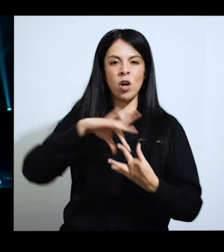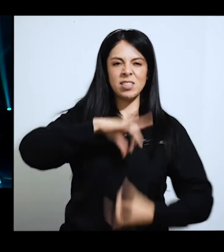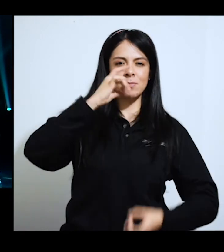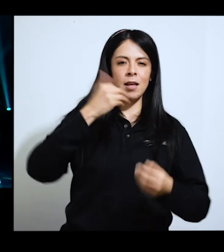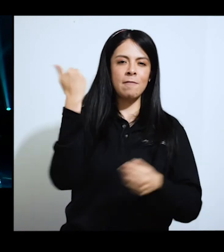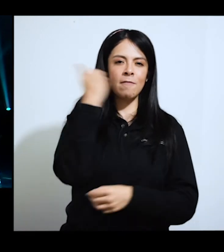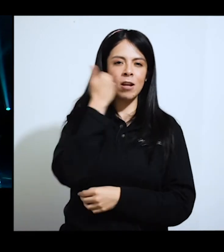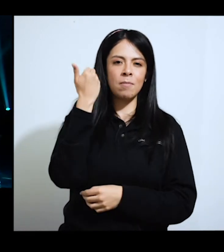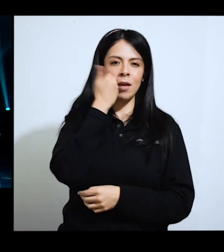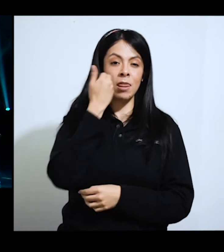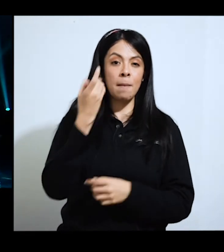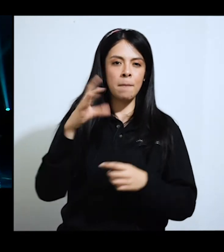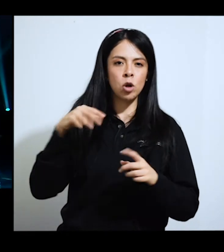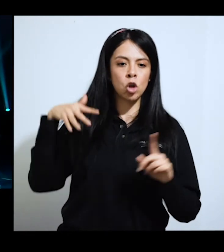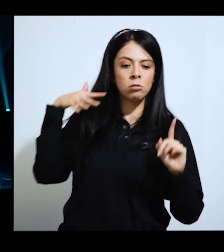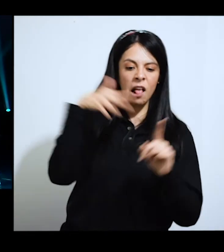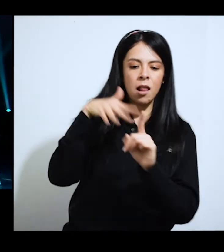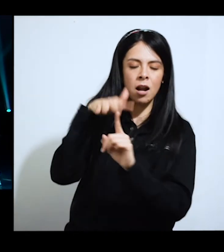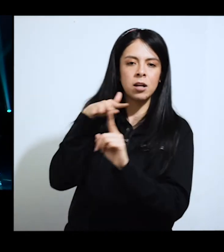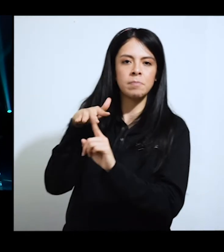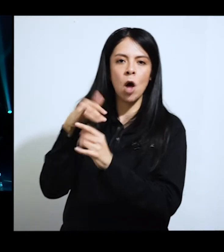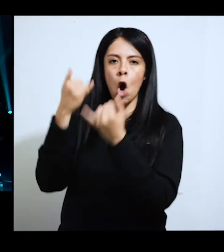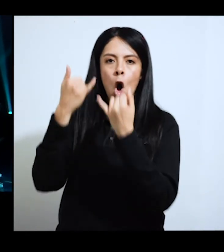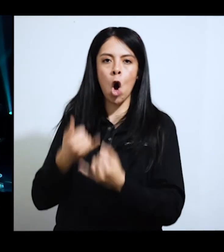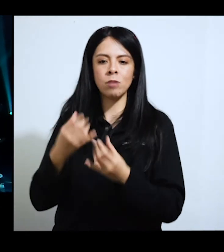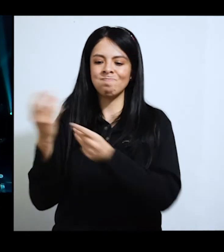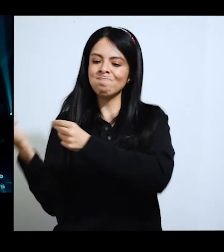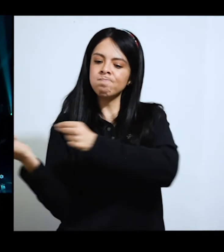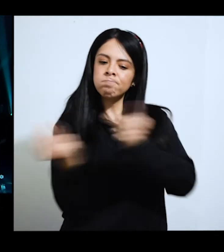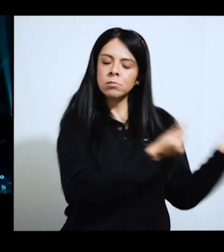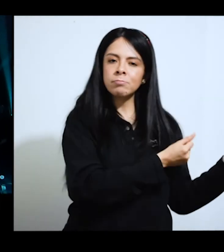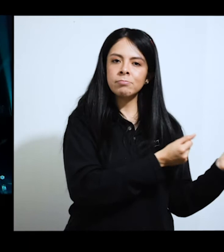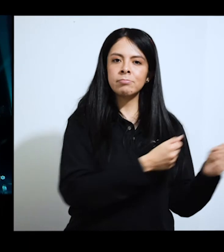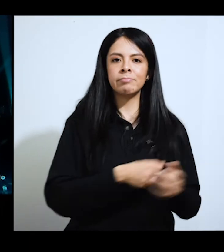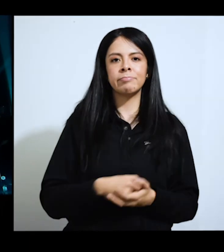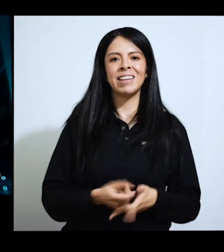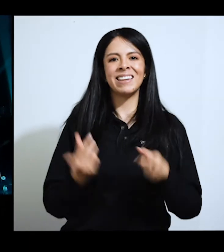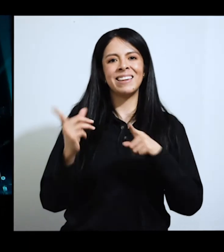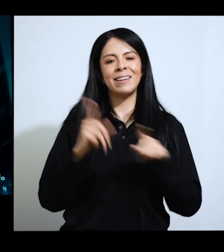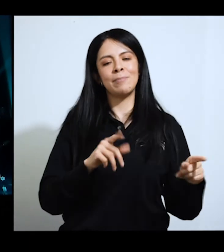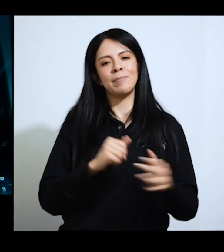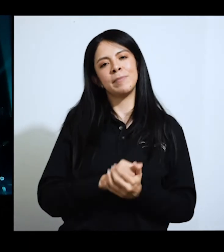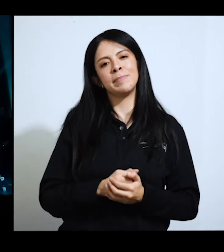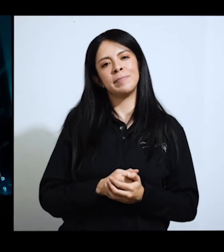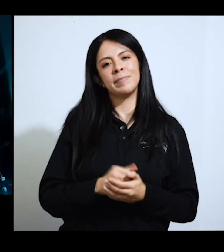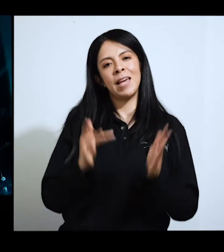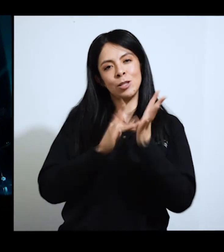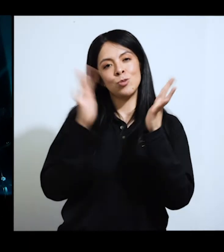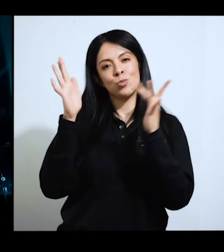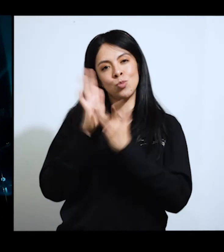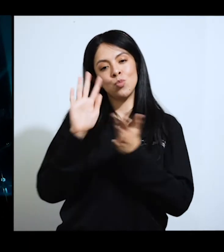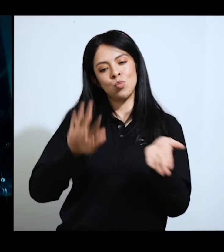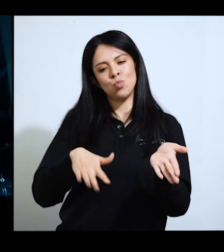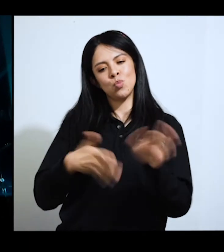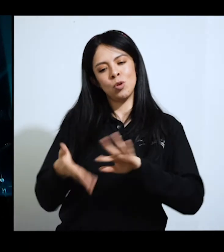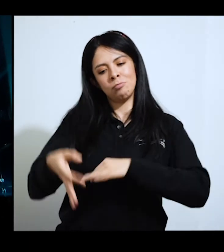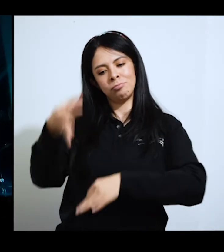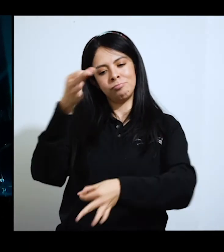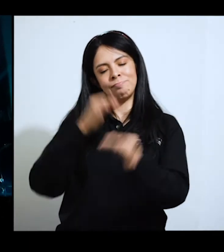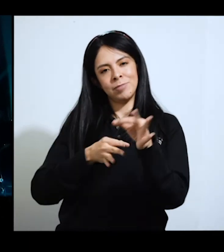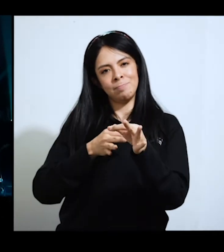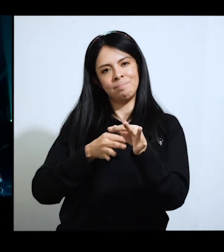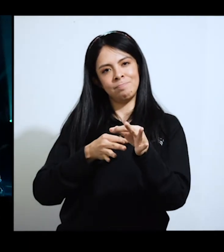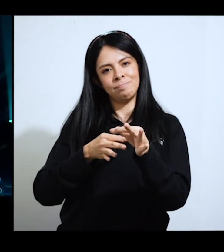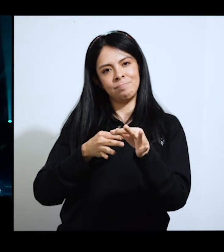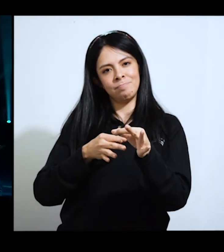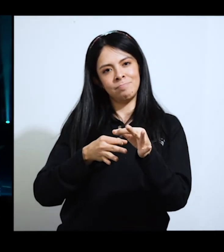ahora mismo se vaya. Que Jesús también murió por su pobreza. Y